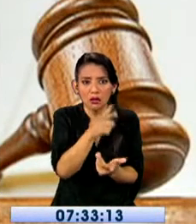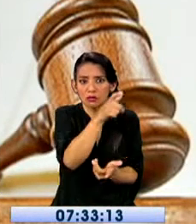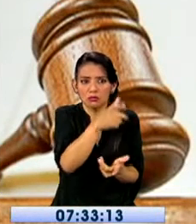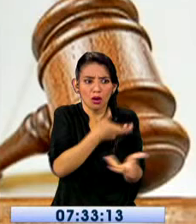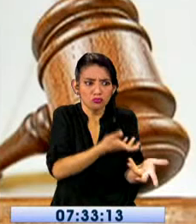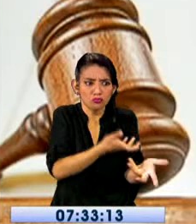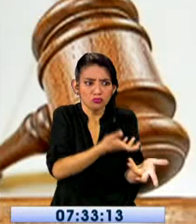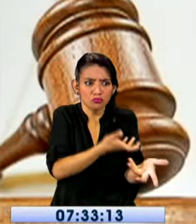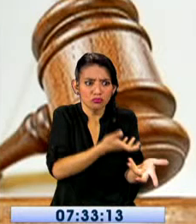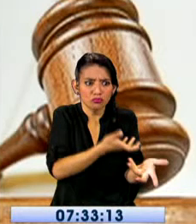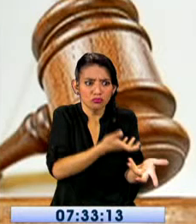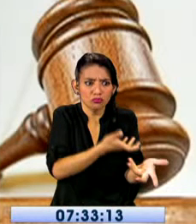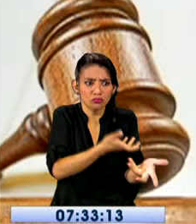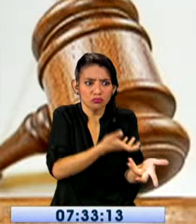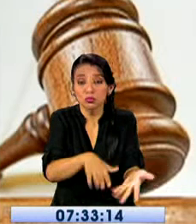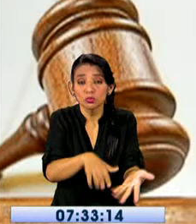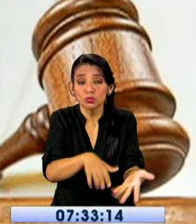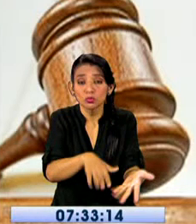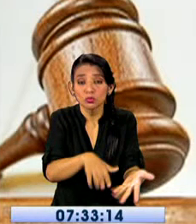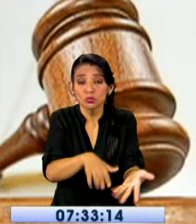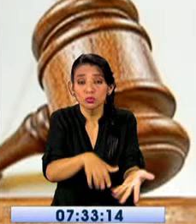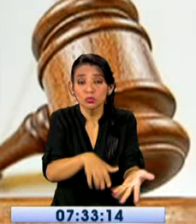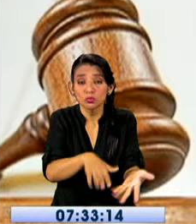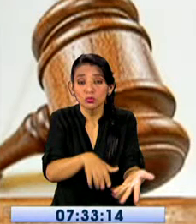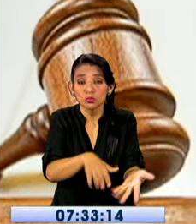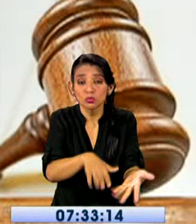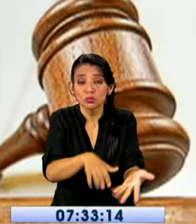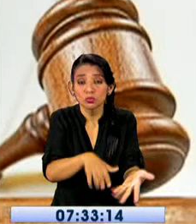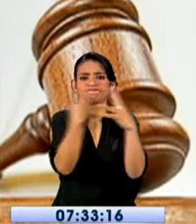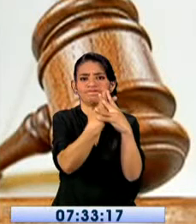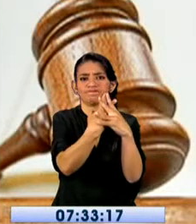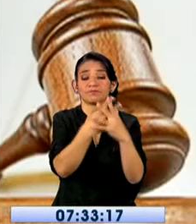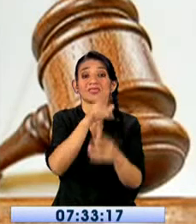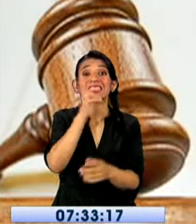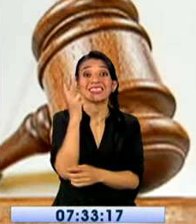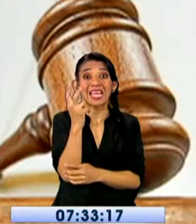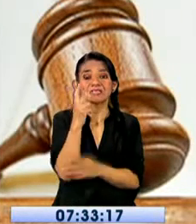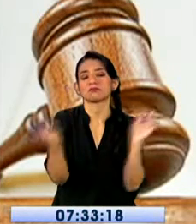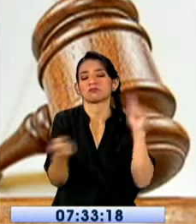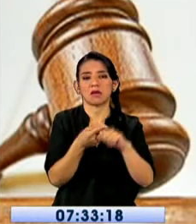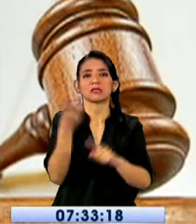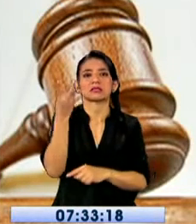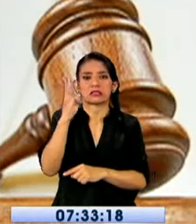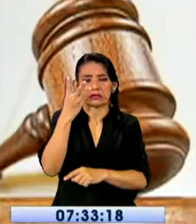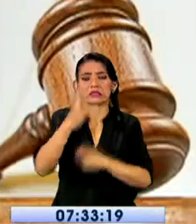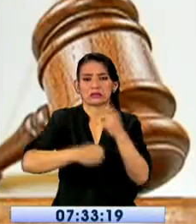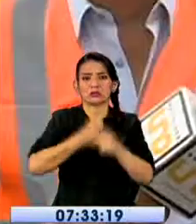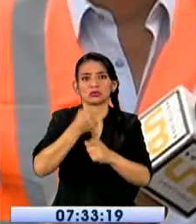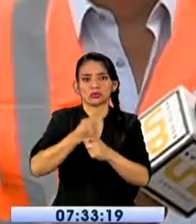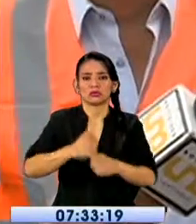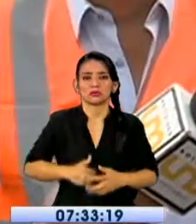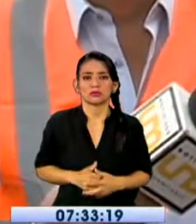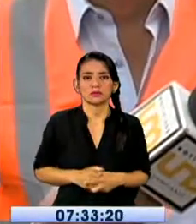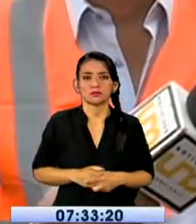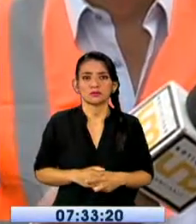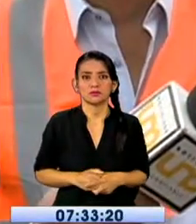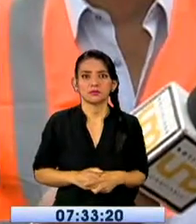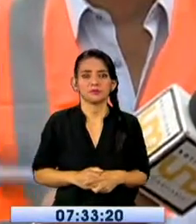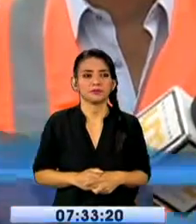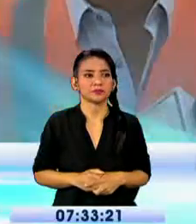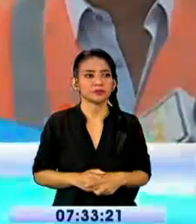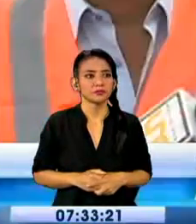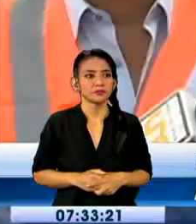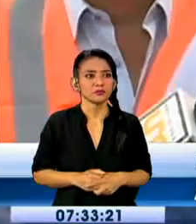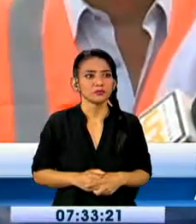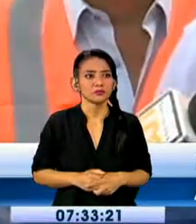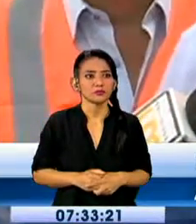de una o más personas, se sancionará con pena privativa de la libertad de 13 a 16 años. Y además la